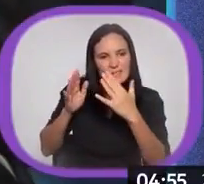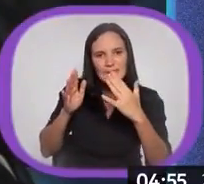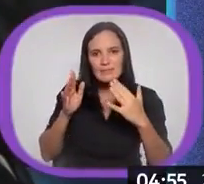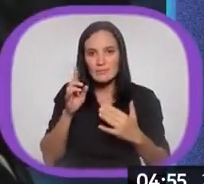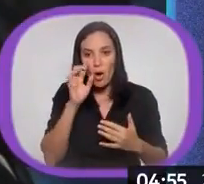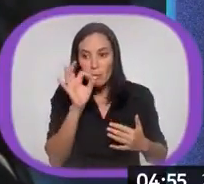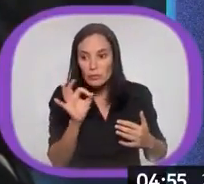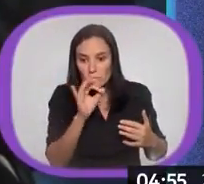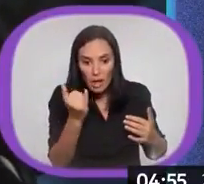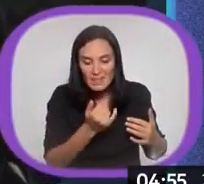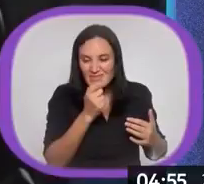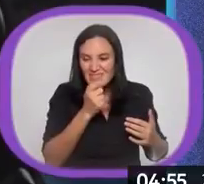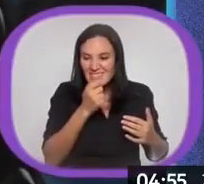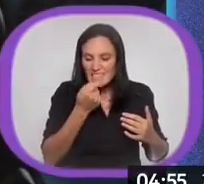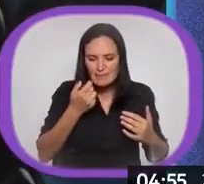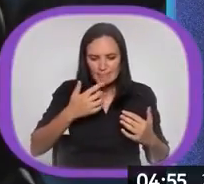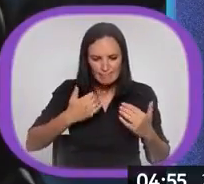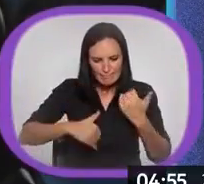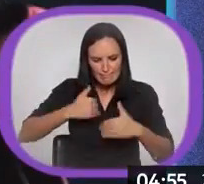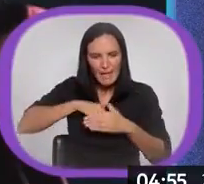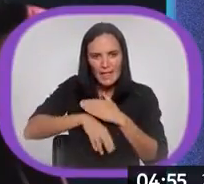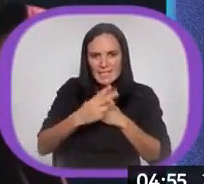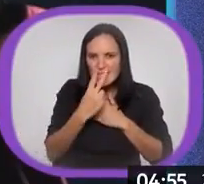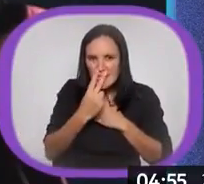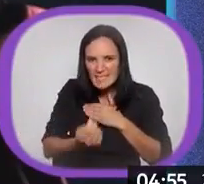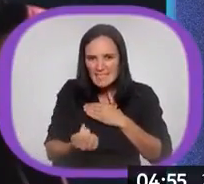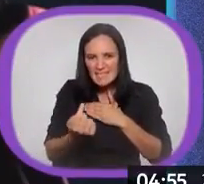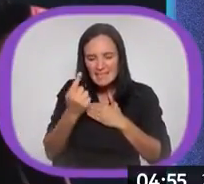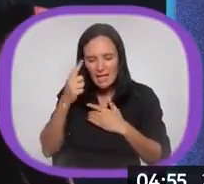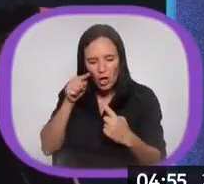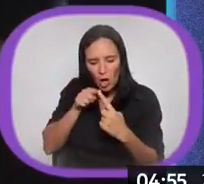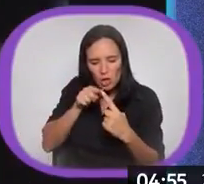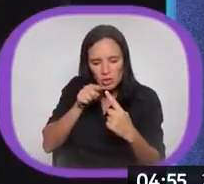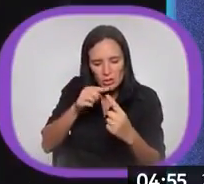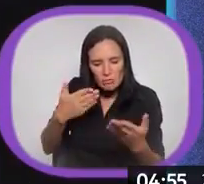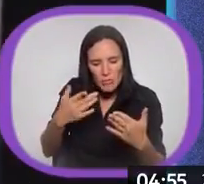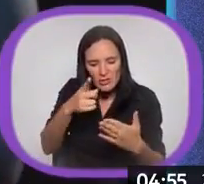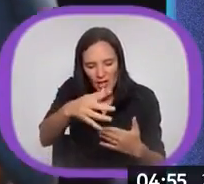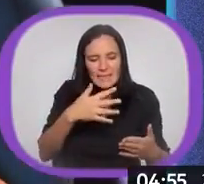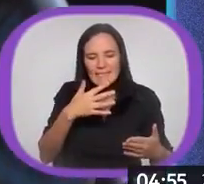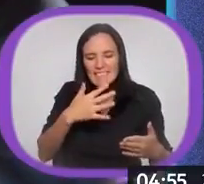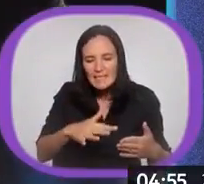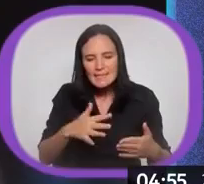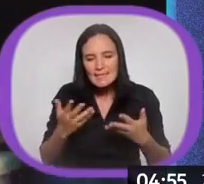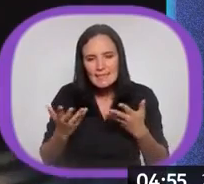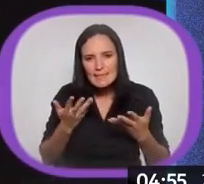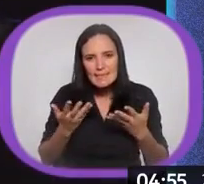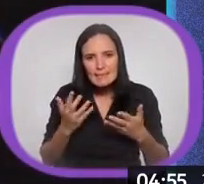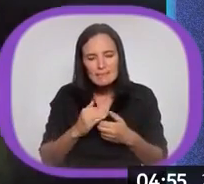Queda una oportunidad. Si puedo comunicarme con la chispa de Tankor... Hacerlo entender. Tankor,